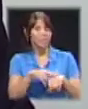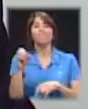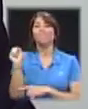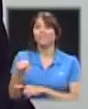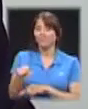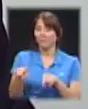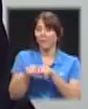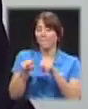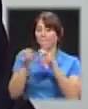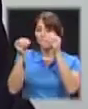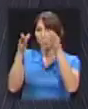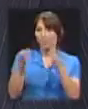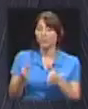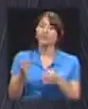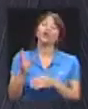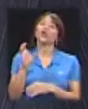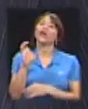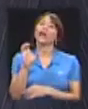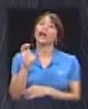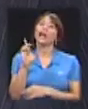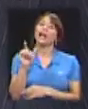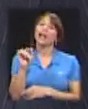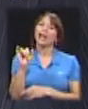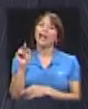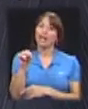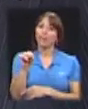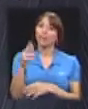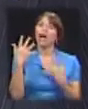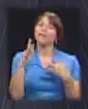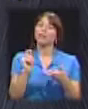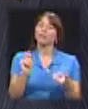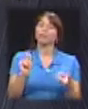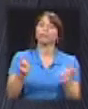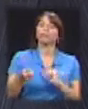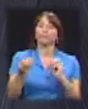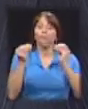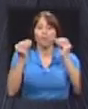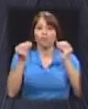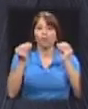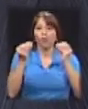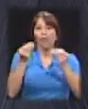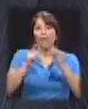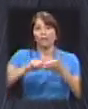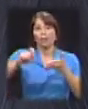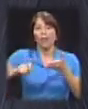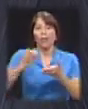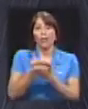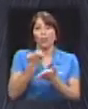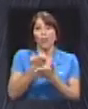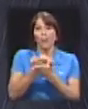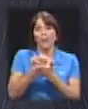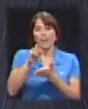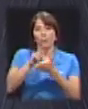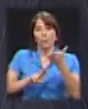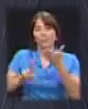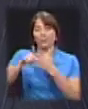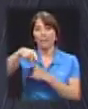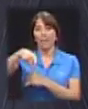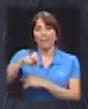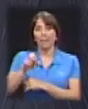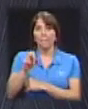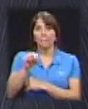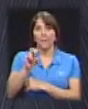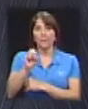Klein había reformulado mucho la Escuela de Economía de la Universidad de Pensilvania y ahí fue cuando yo lo conocí, fue el primer